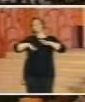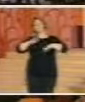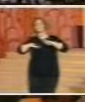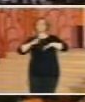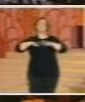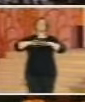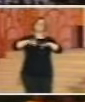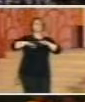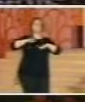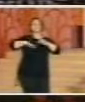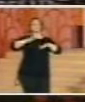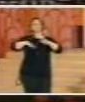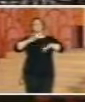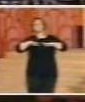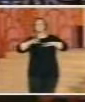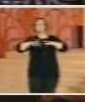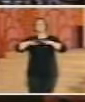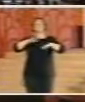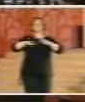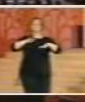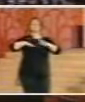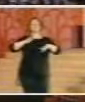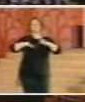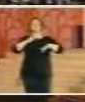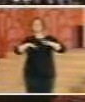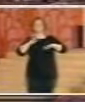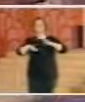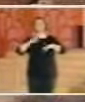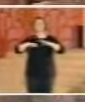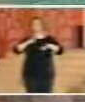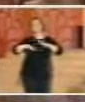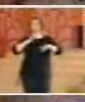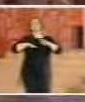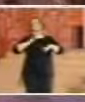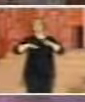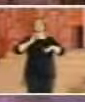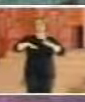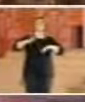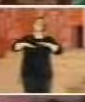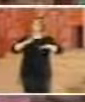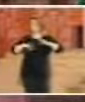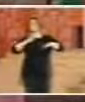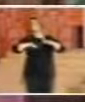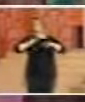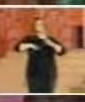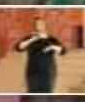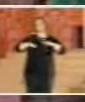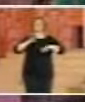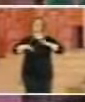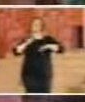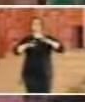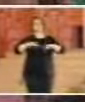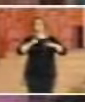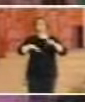estupenda, como siempre, de Dacir, una mujer carnavalera, una mujer comprometida, una murga esta que lleva 7 años, aunque ella es mucho más